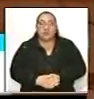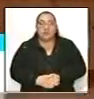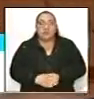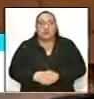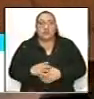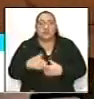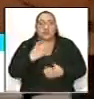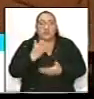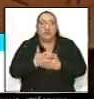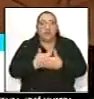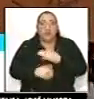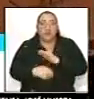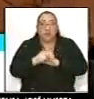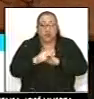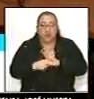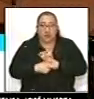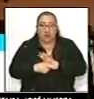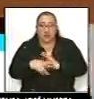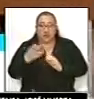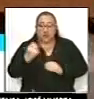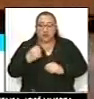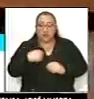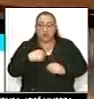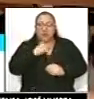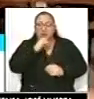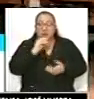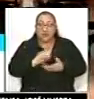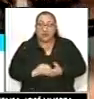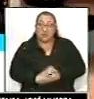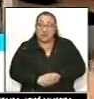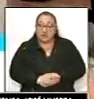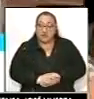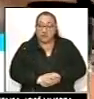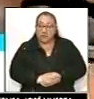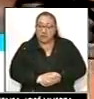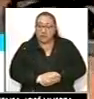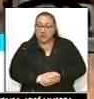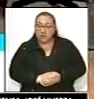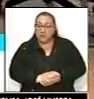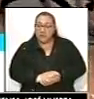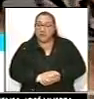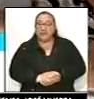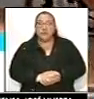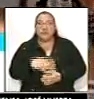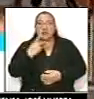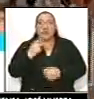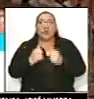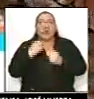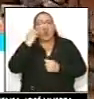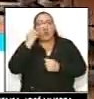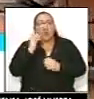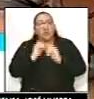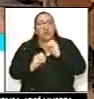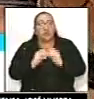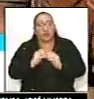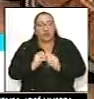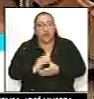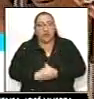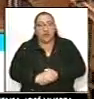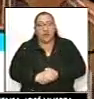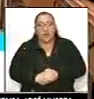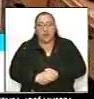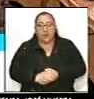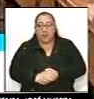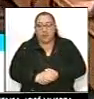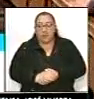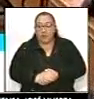hay dentro de la norma, los criterios que no están contemplados, y ver en las alternativas de solución, ¿no? Y